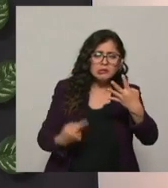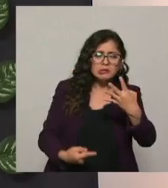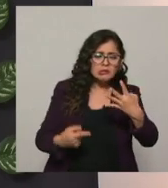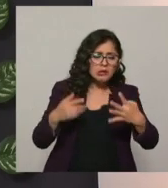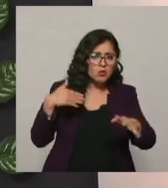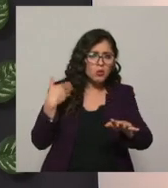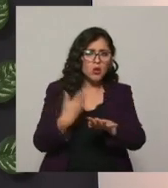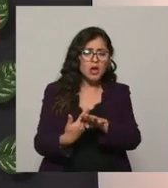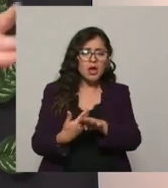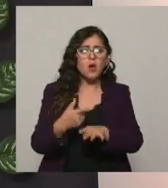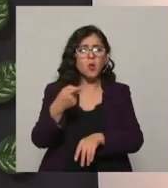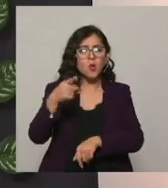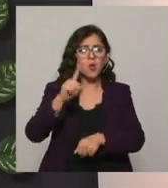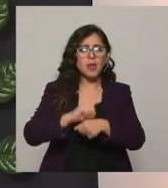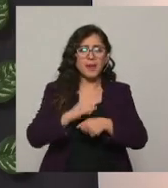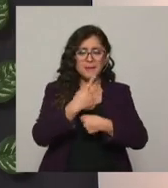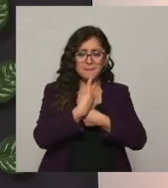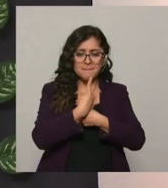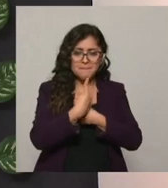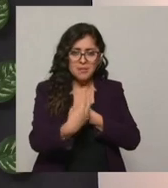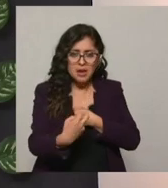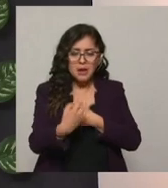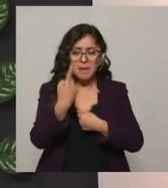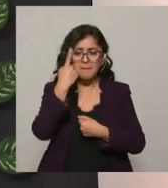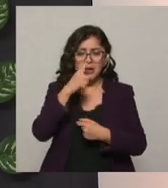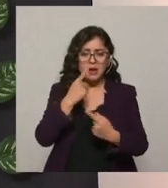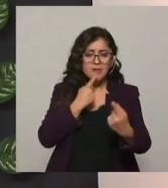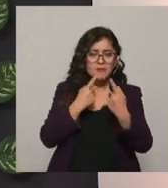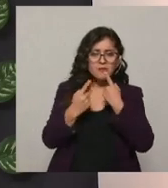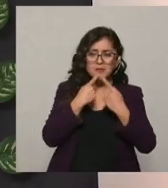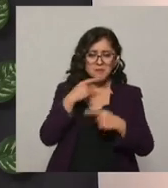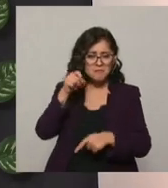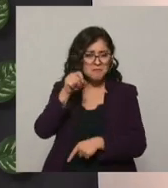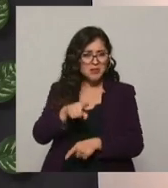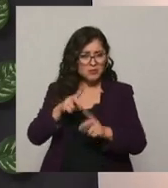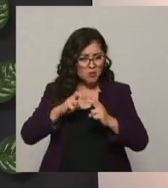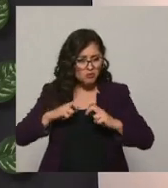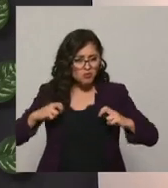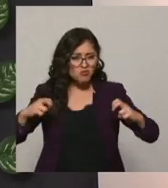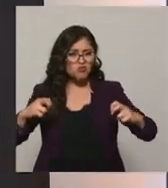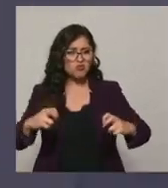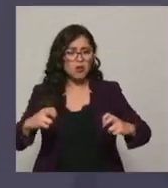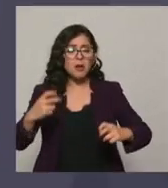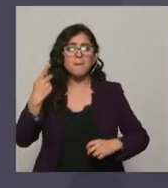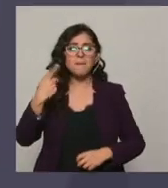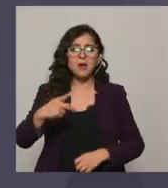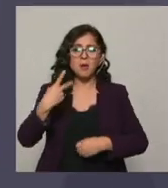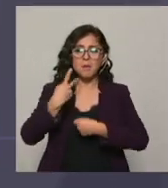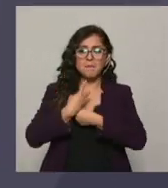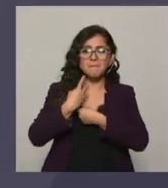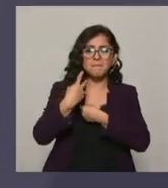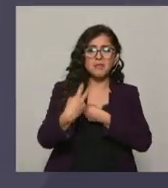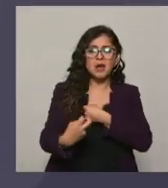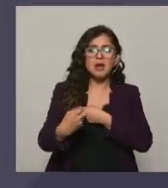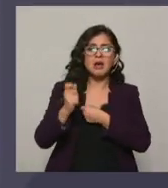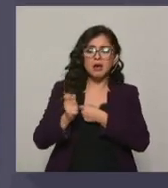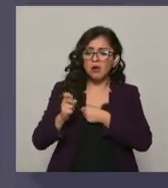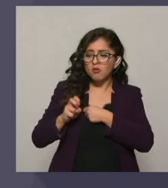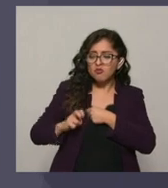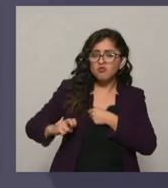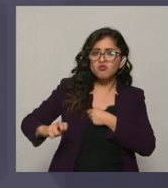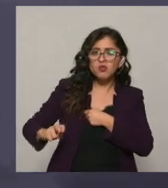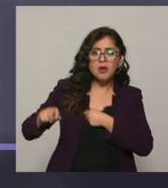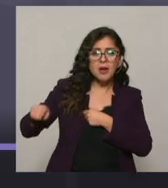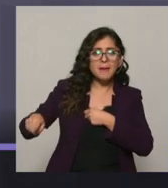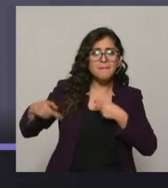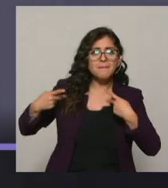me invitan a una mesa de debate como esta, pero me invitan a sentarme junto al que se decía la persona